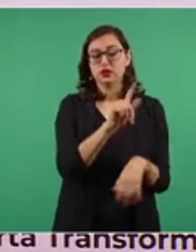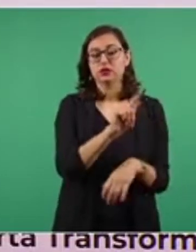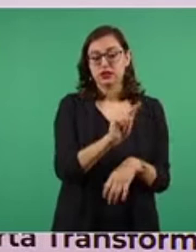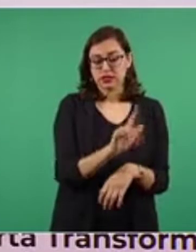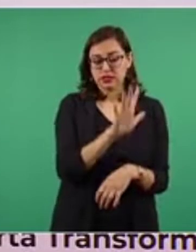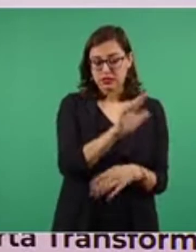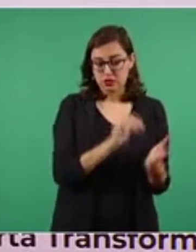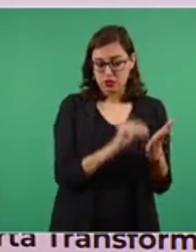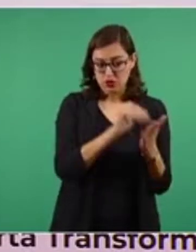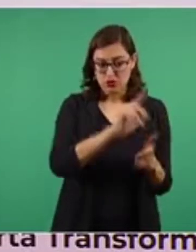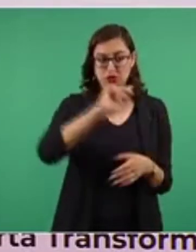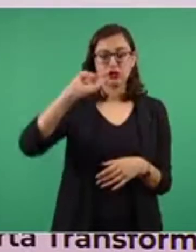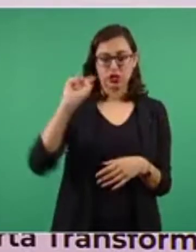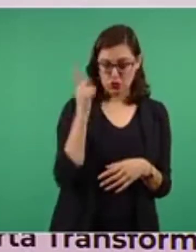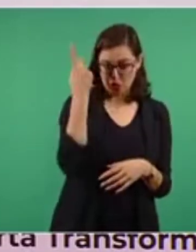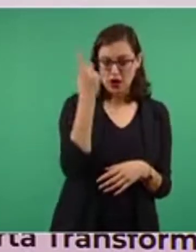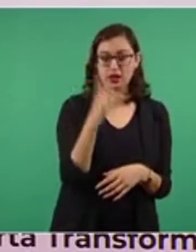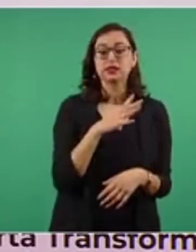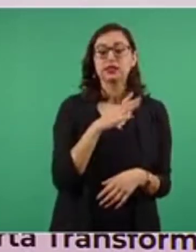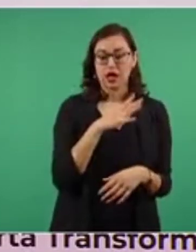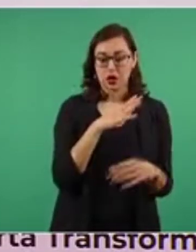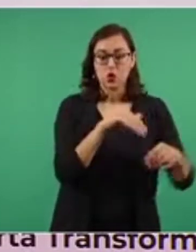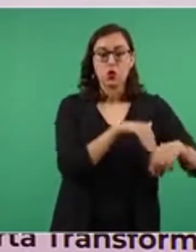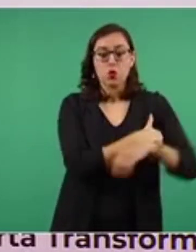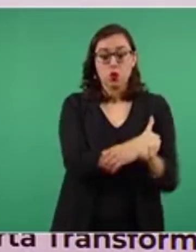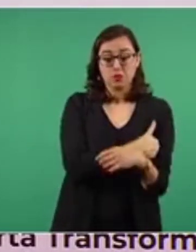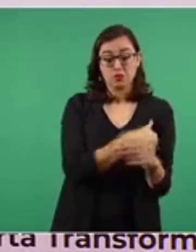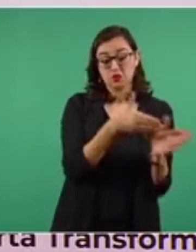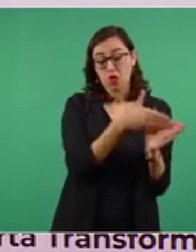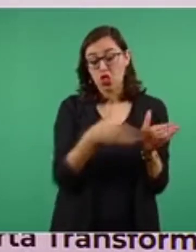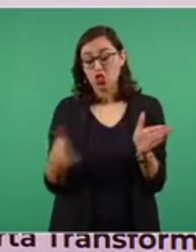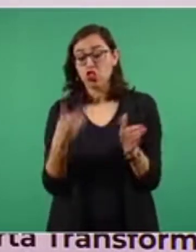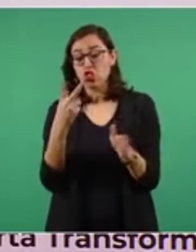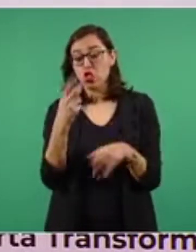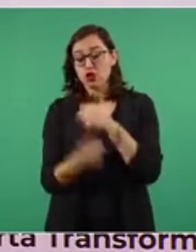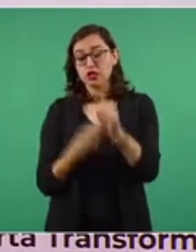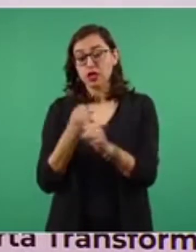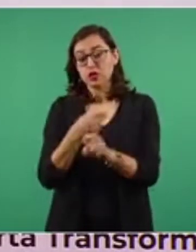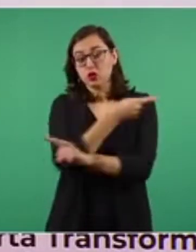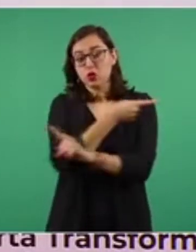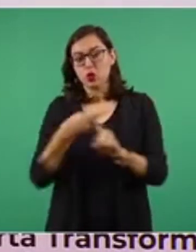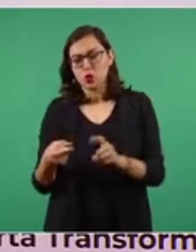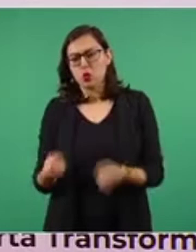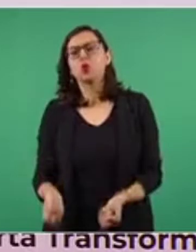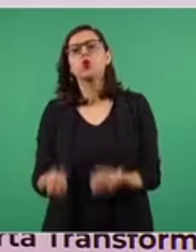173.775 millones de dólares. El día de hoy son de